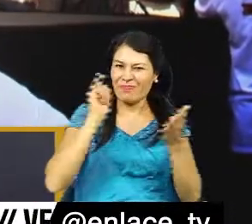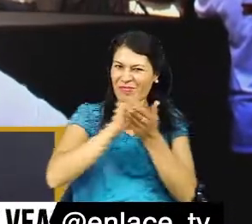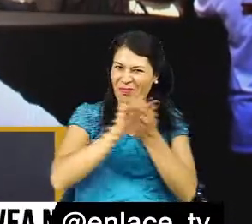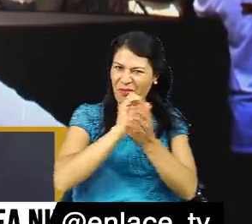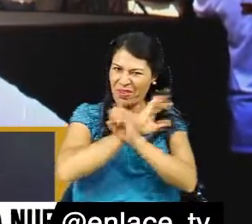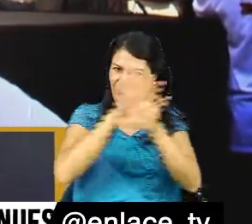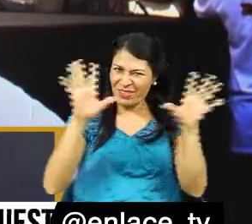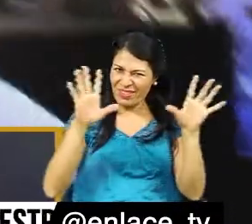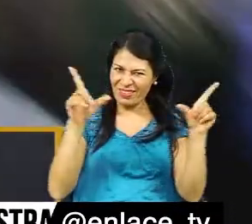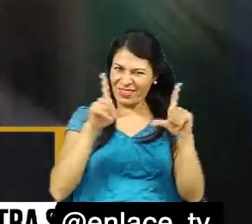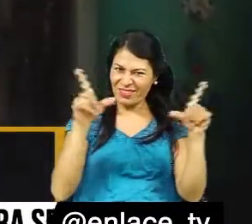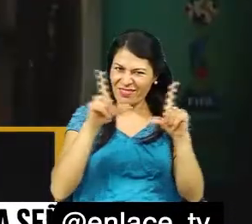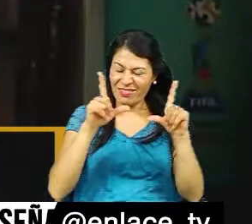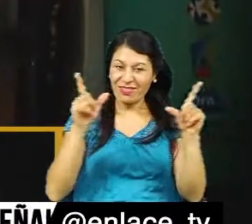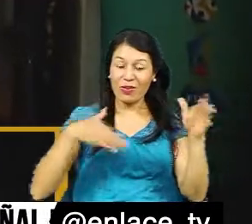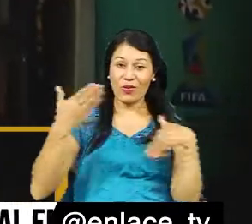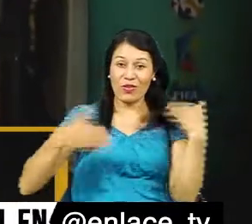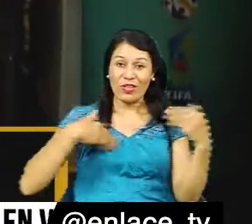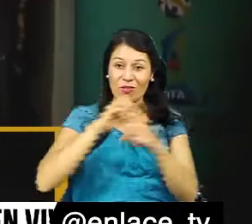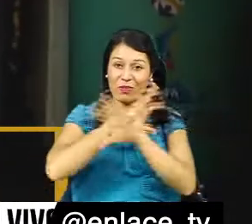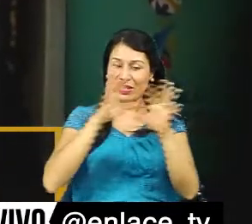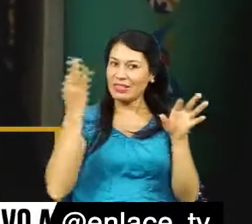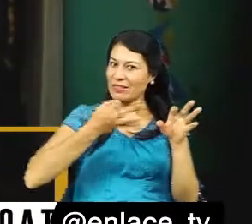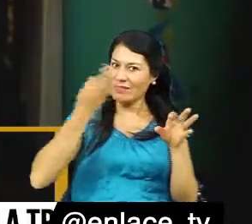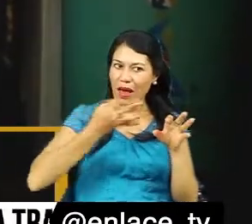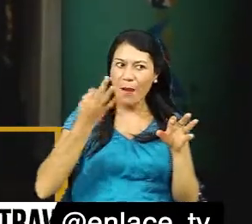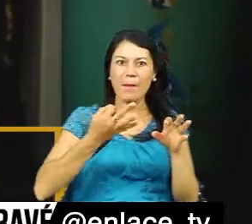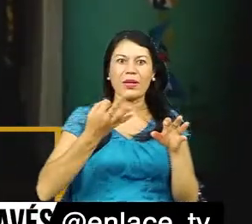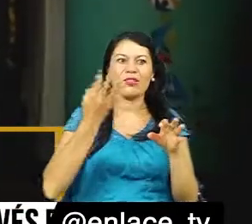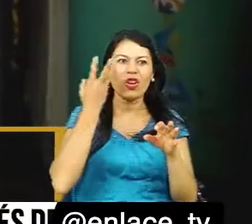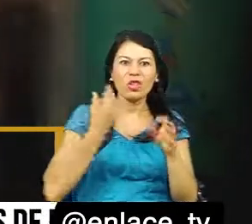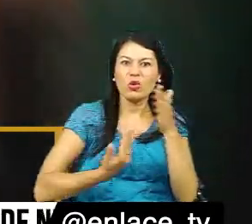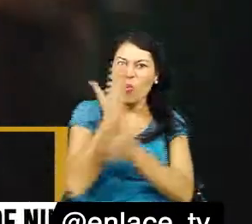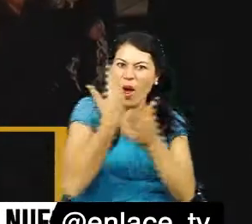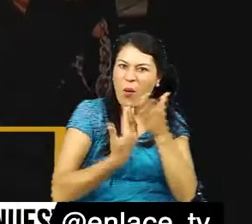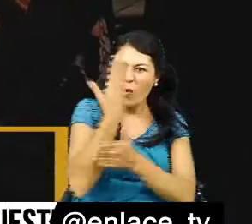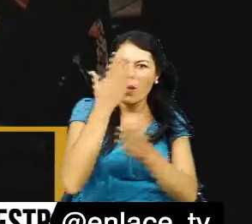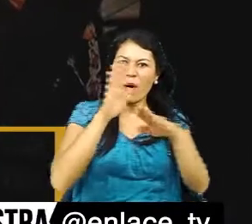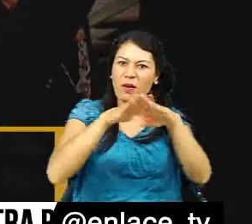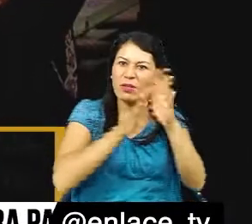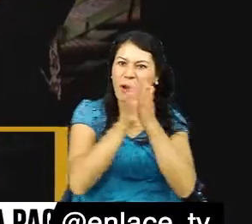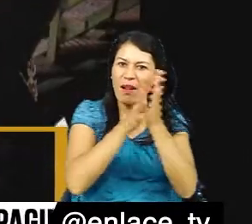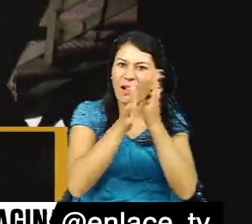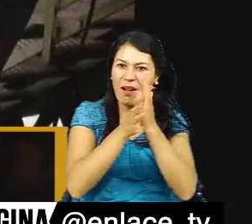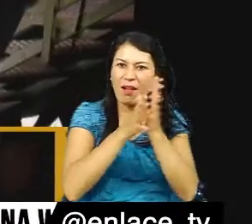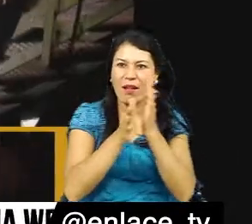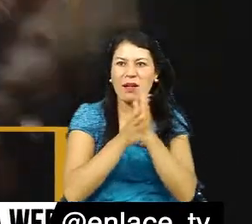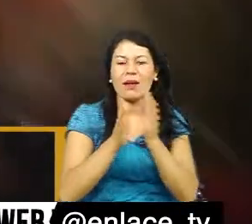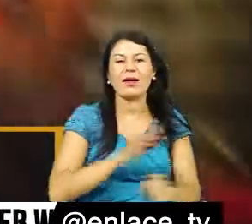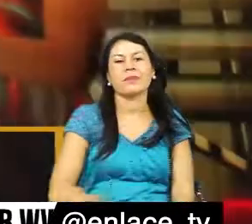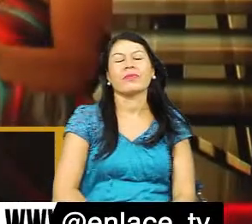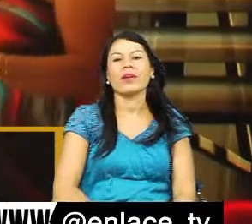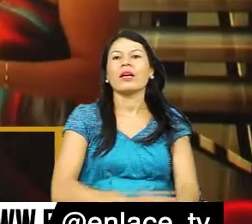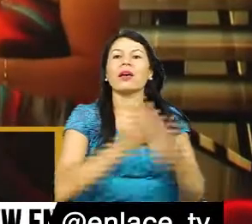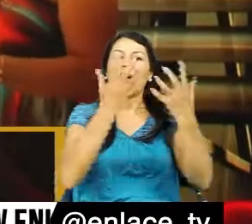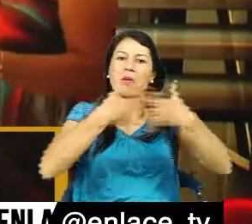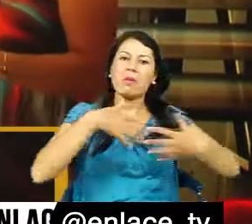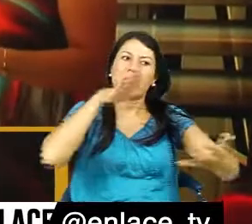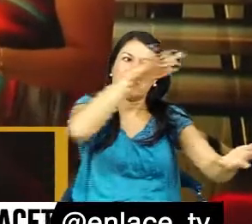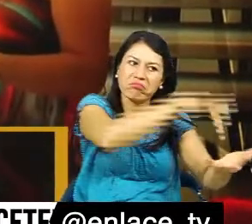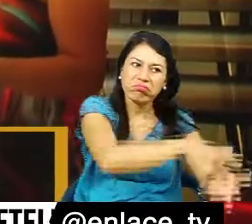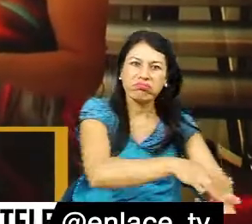estar con la gente de Barranca Bermeja, así que si ustedes quieren que nosotros estemos Viva la Mañana, Enlace Televisión, desde sus empresas, desde sus